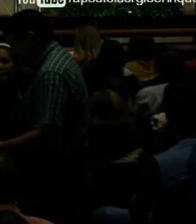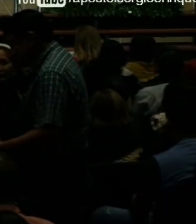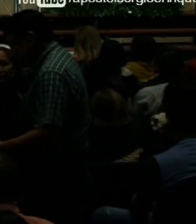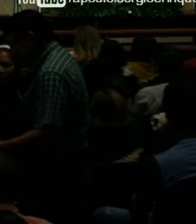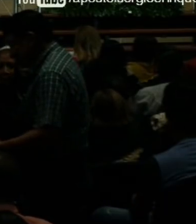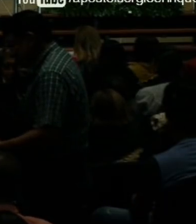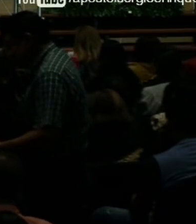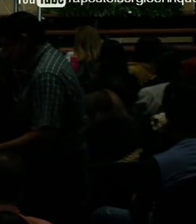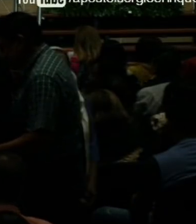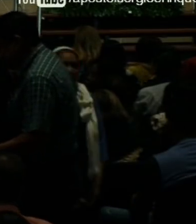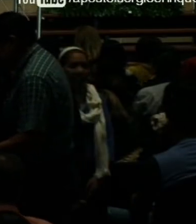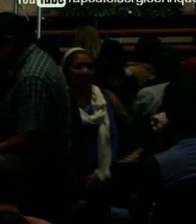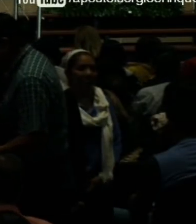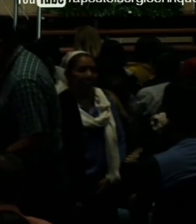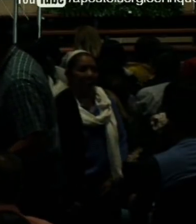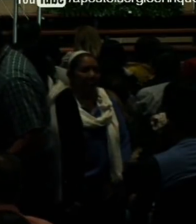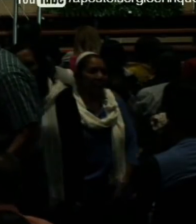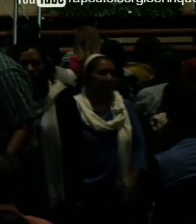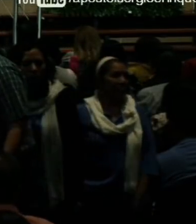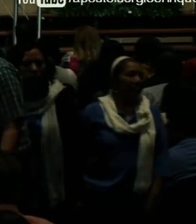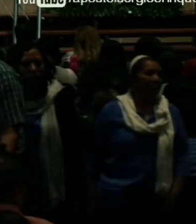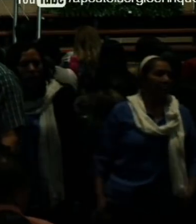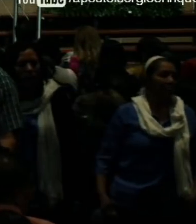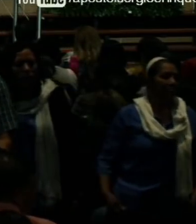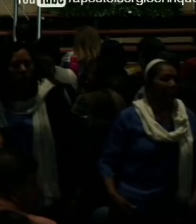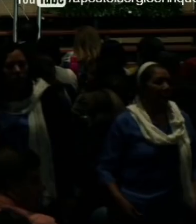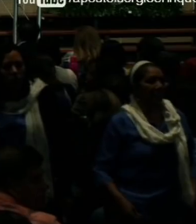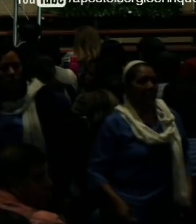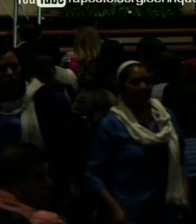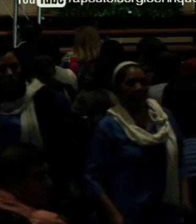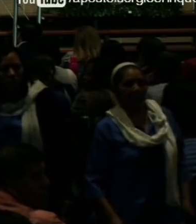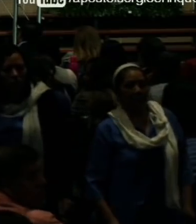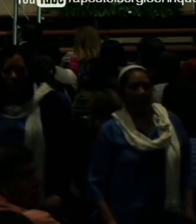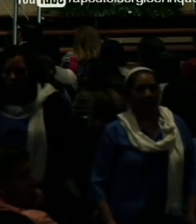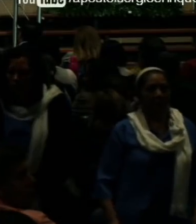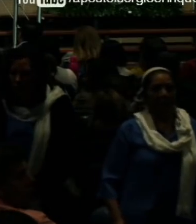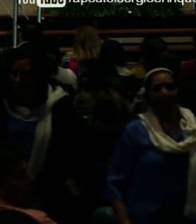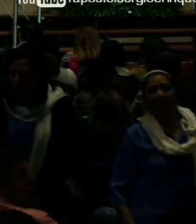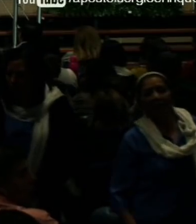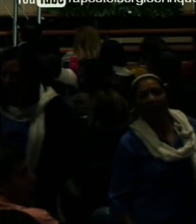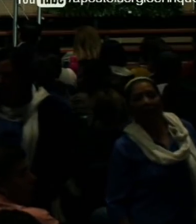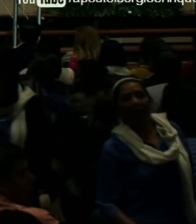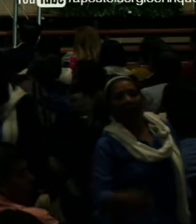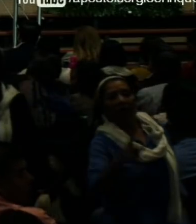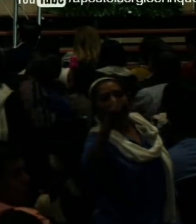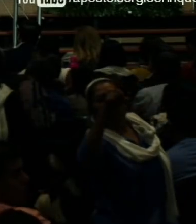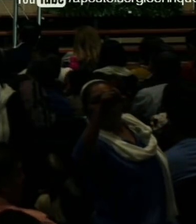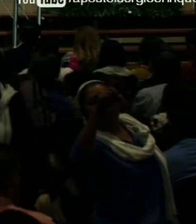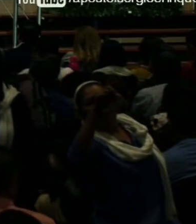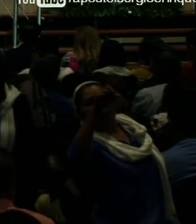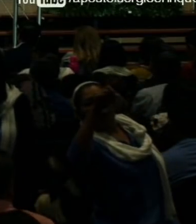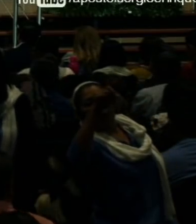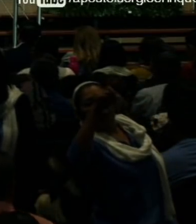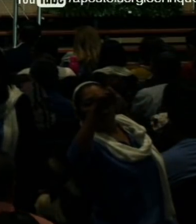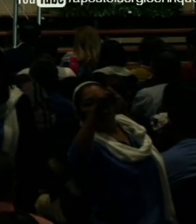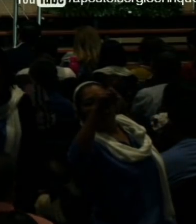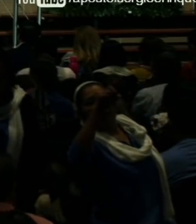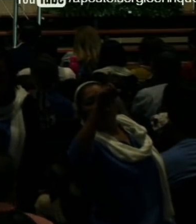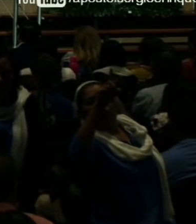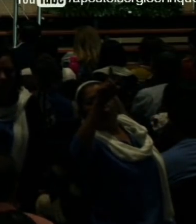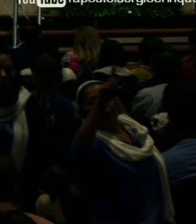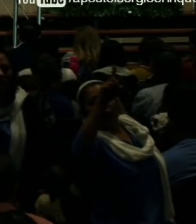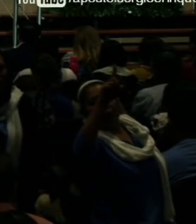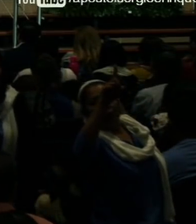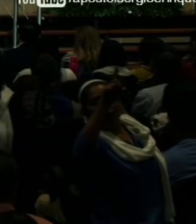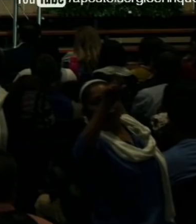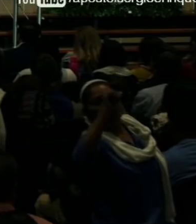¿O contentos de que me dieron la tarjeta? Pastores, Dios les bendiga, hermanos. El apóstol